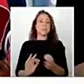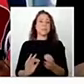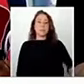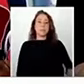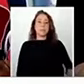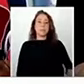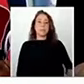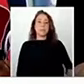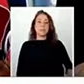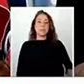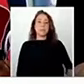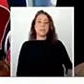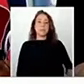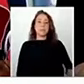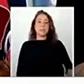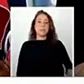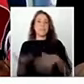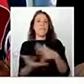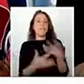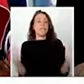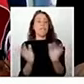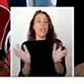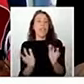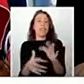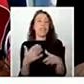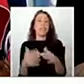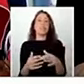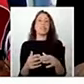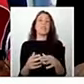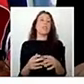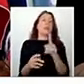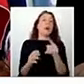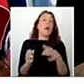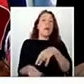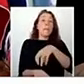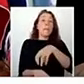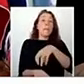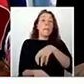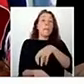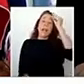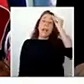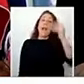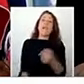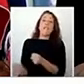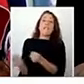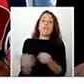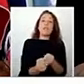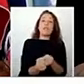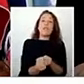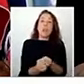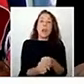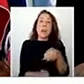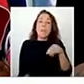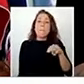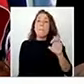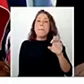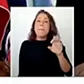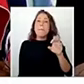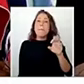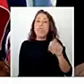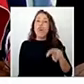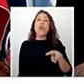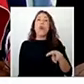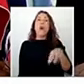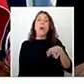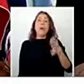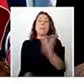La violencia revolucionaria es inevitable y legítima. Pueblo, conciencia y fusil. Los momios al paredón y las momias al colchón. Lo primero